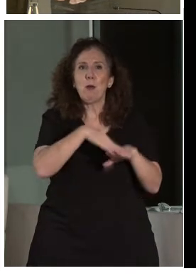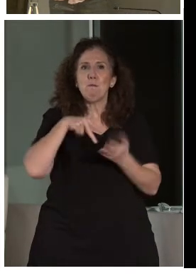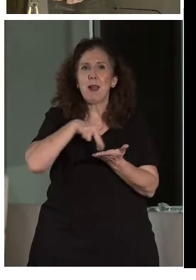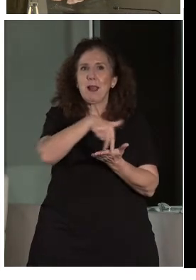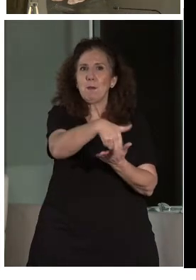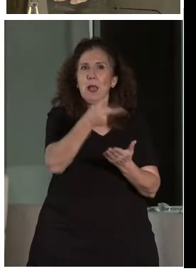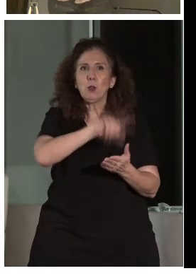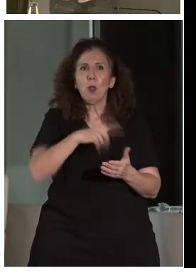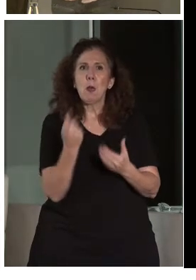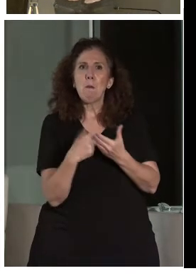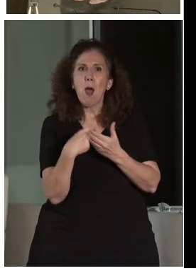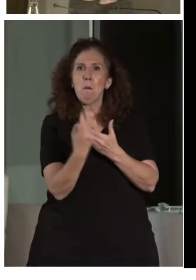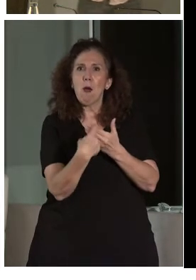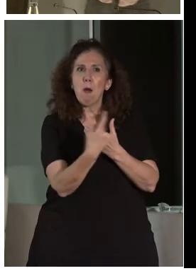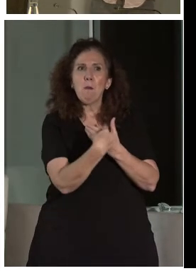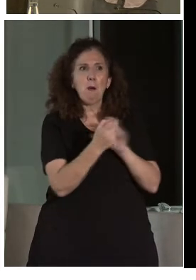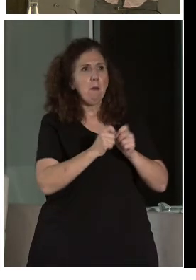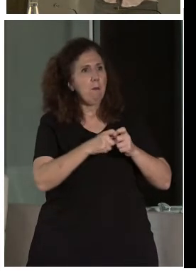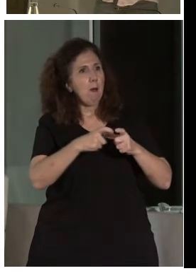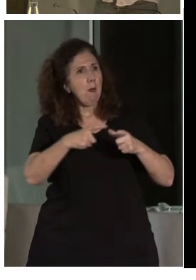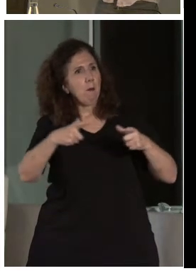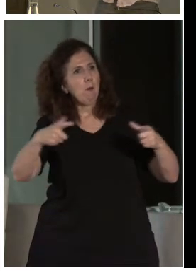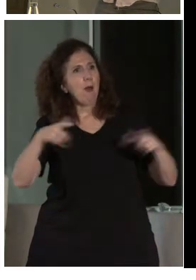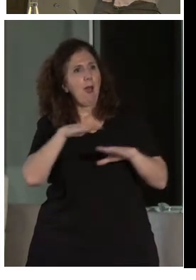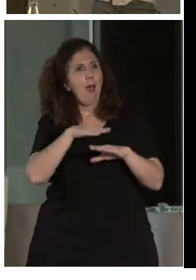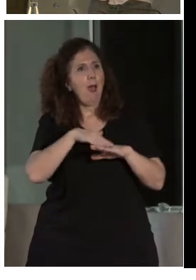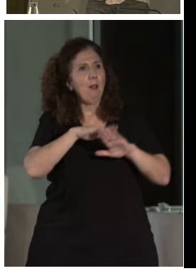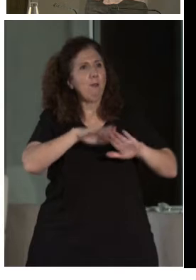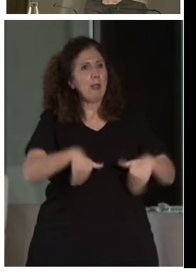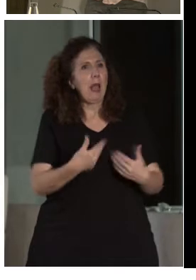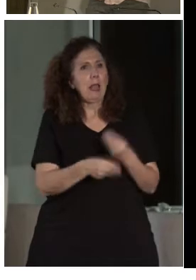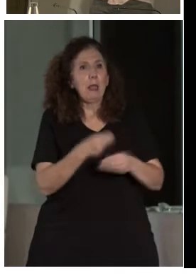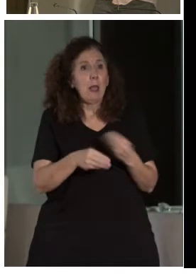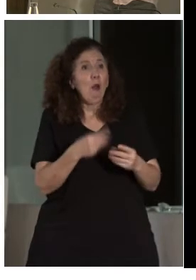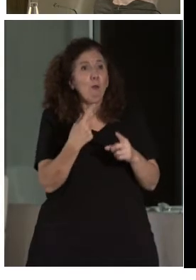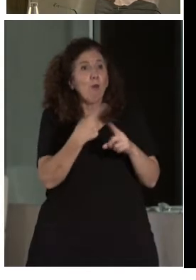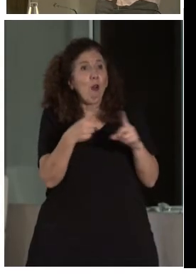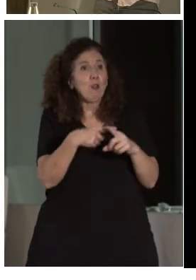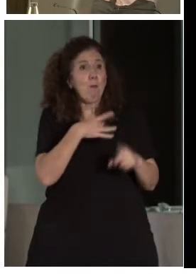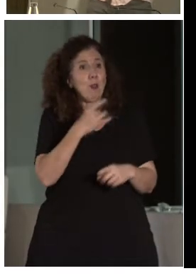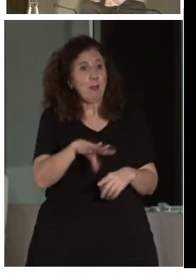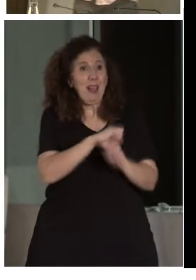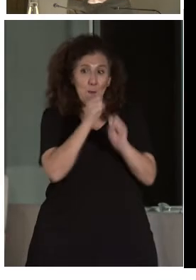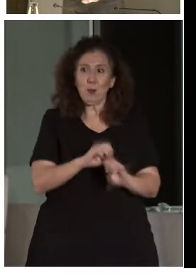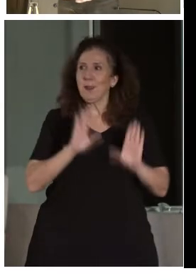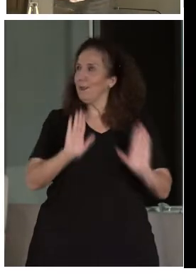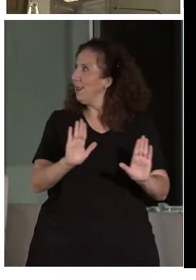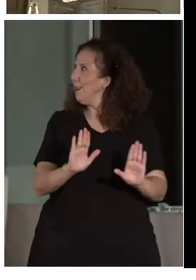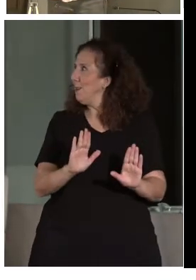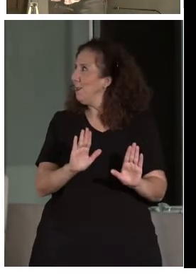pues se fue juntando mucha gente, y lo que hicieron fue ni más ni menos que hacer pues un poco posible lo imposible. De todas maneras...